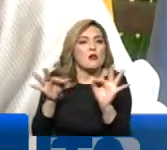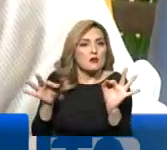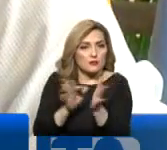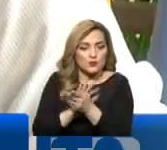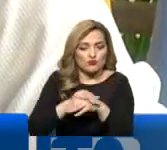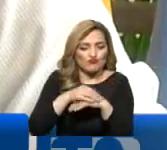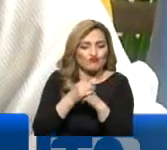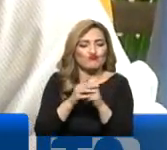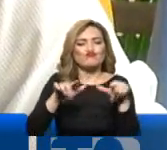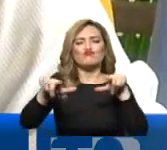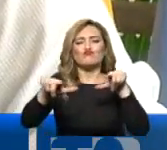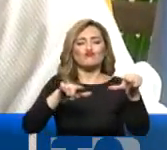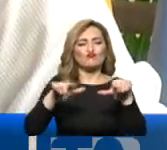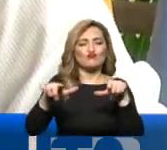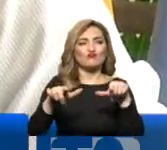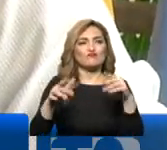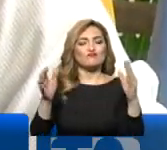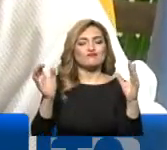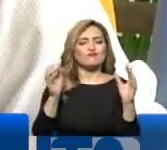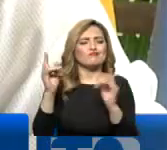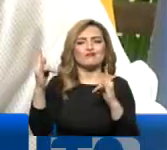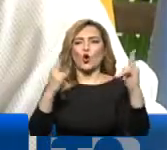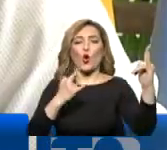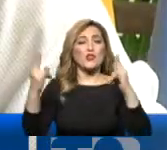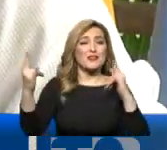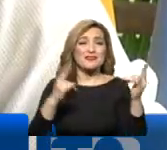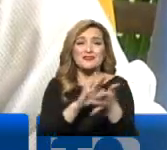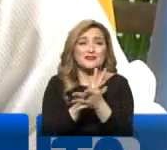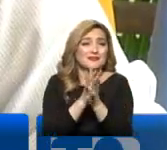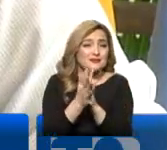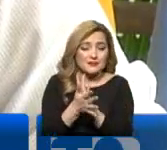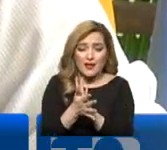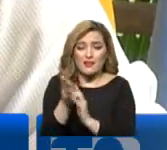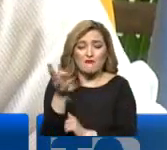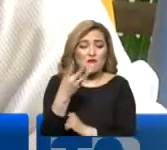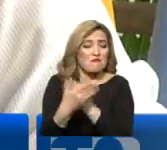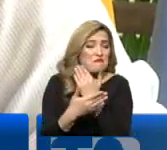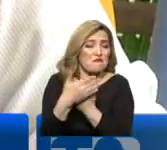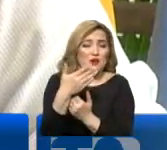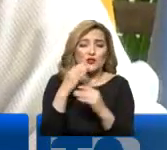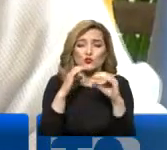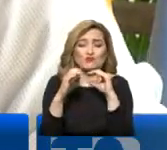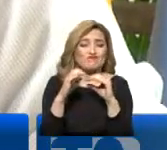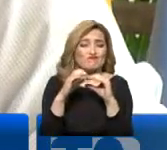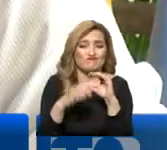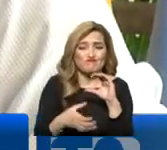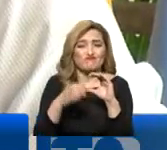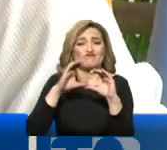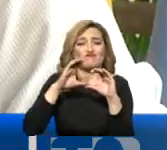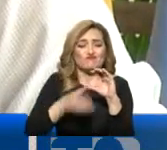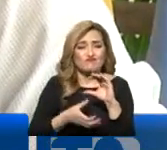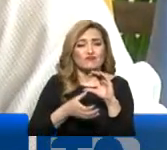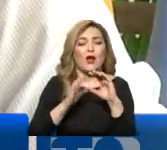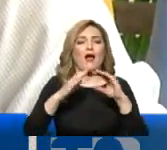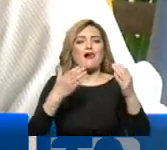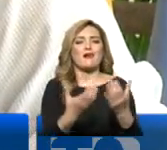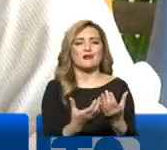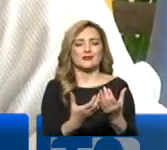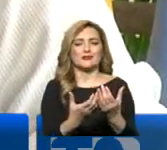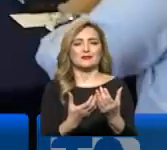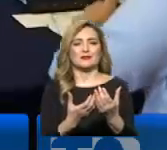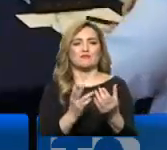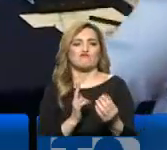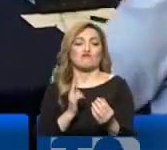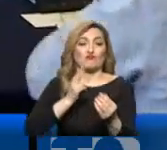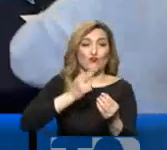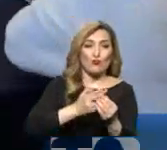sectores rurales, en donde no hay conectividad, en donde no hay mucha facilidad de comunicación, las clases semipresenciales